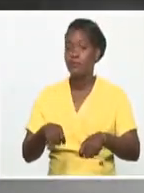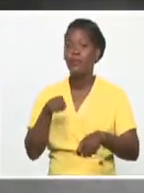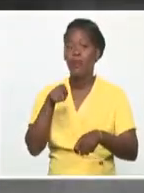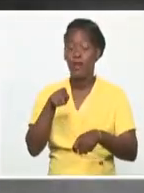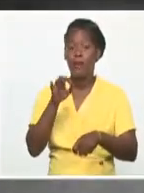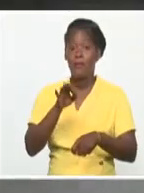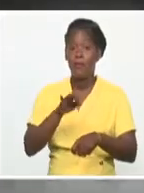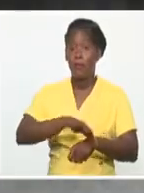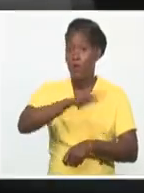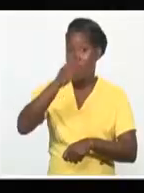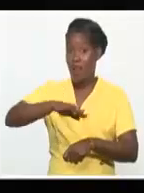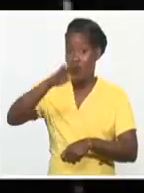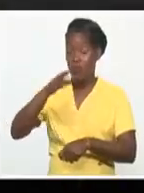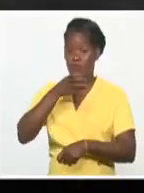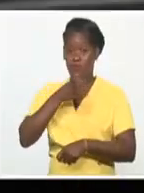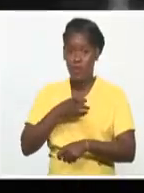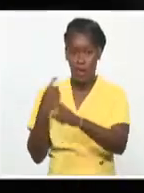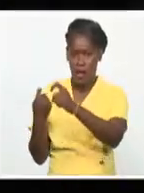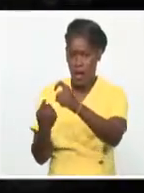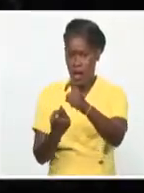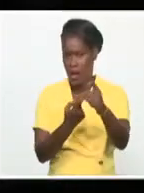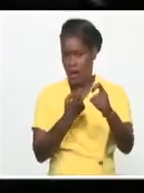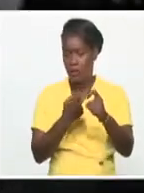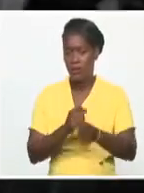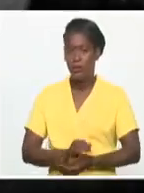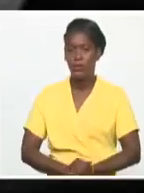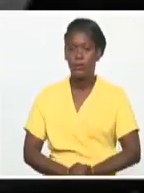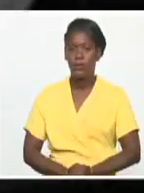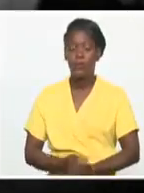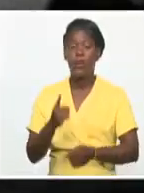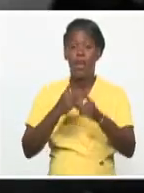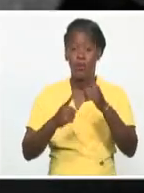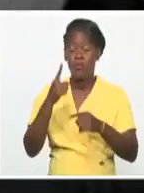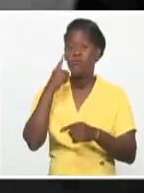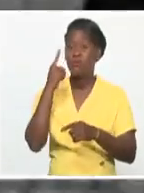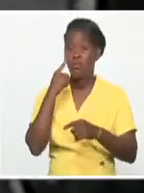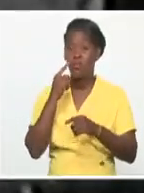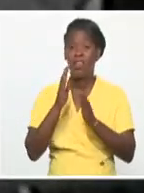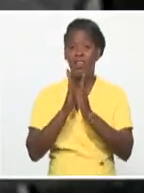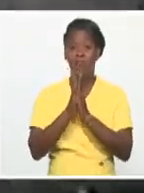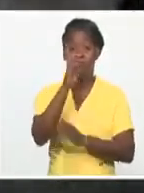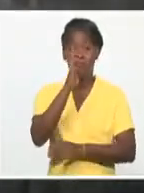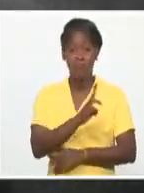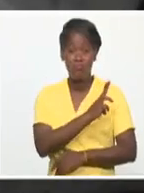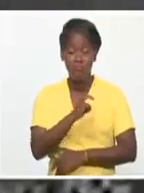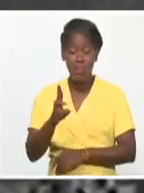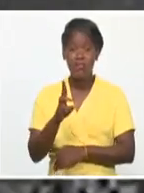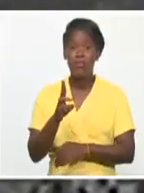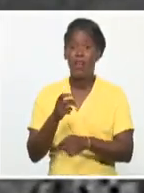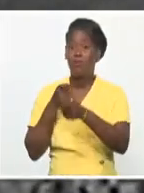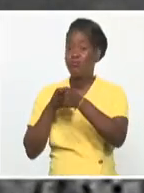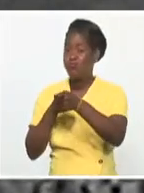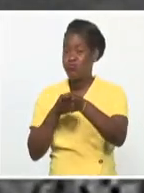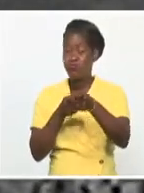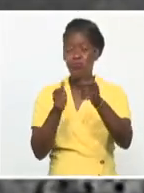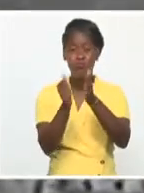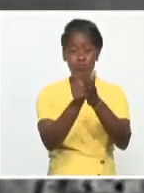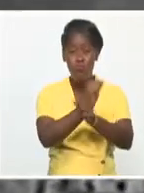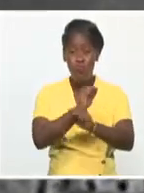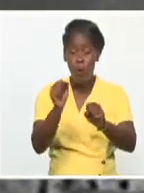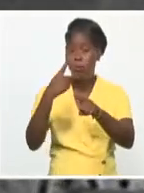sin piedad las instituciones cívicas la iglesia y las madres temen por los bombardeos y reclaman a la amistad el ataque al cuartel de